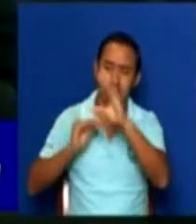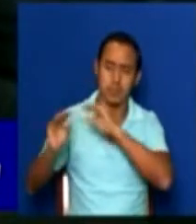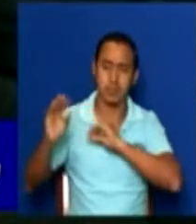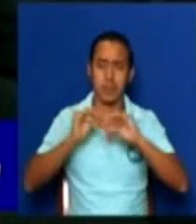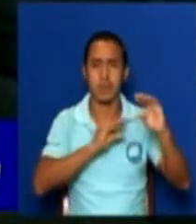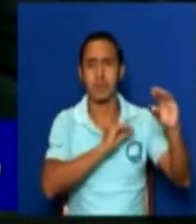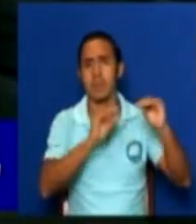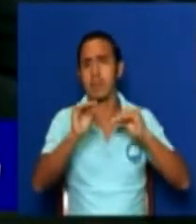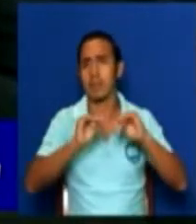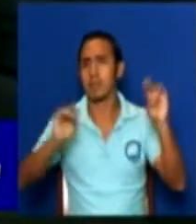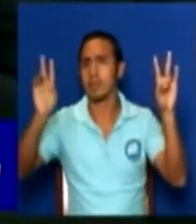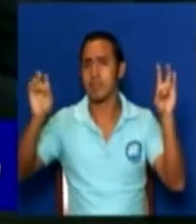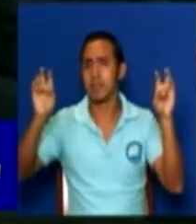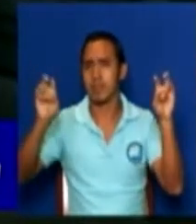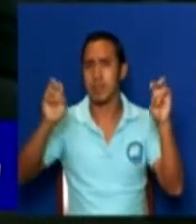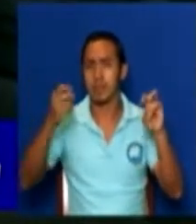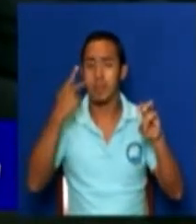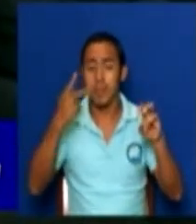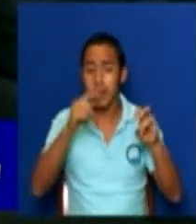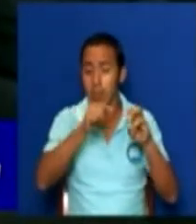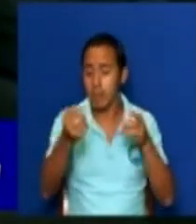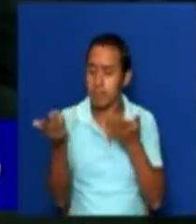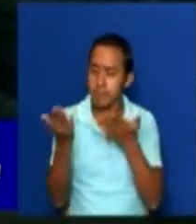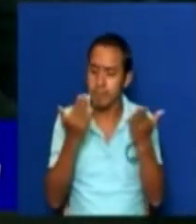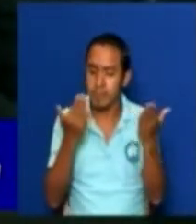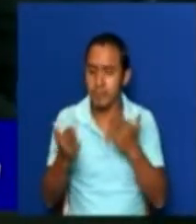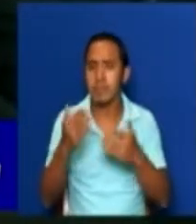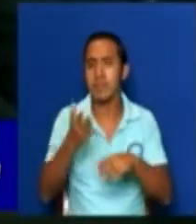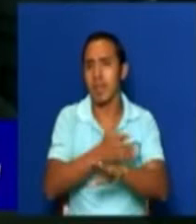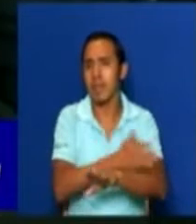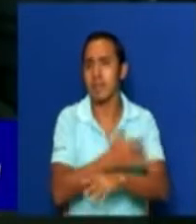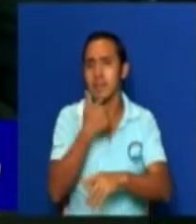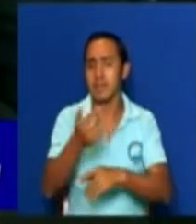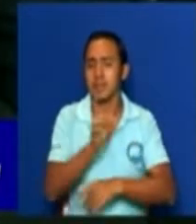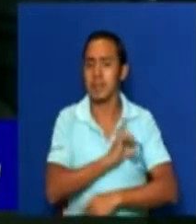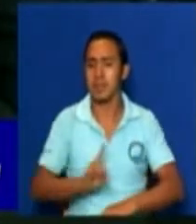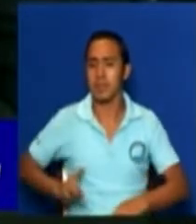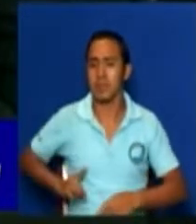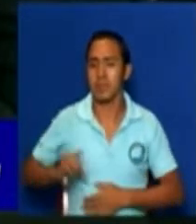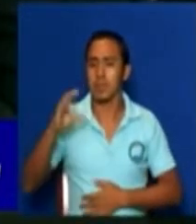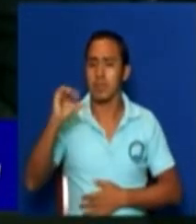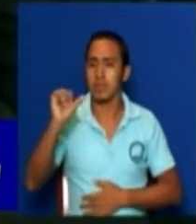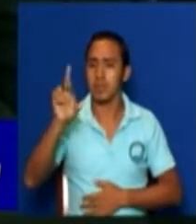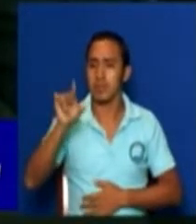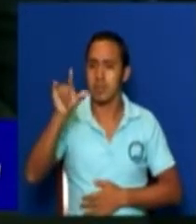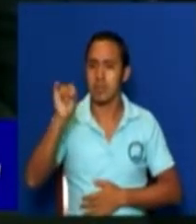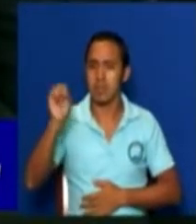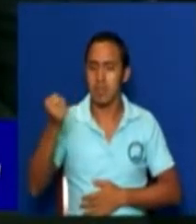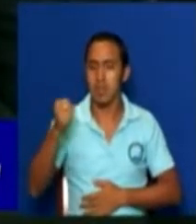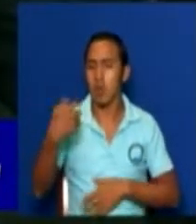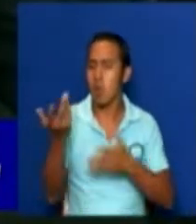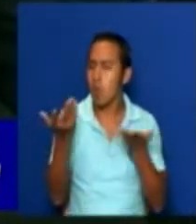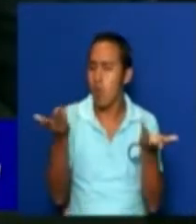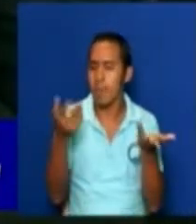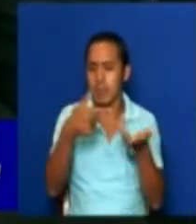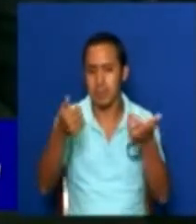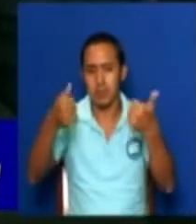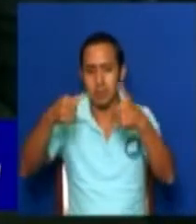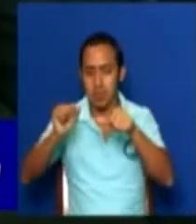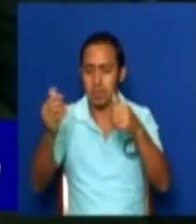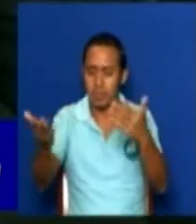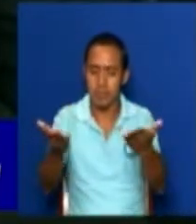sobre todos los temas y hacer la comparación, como bien la hacía el diputado Carlos Emilio, cómo esos convenios